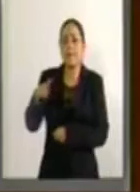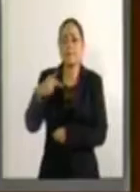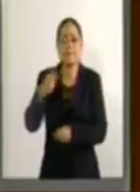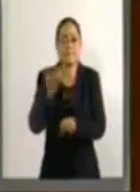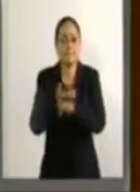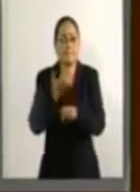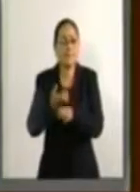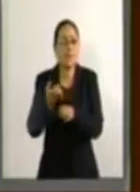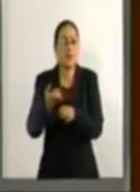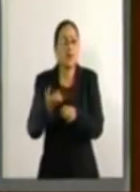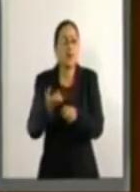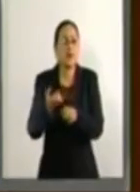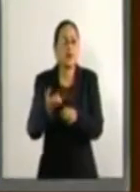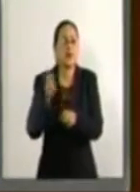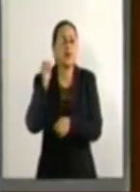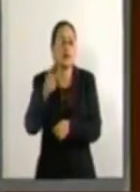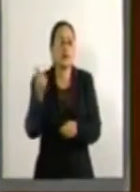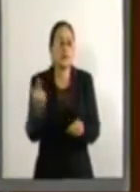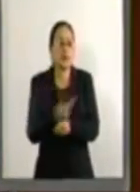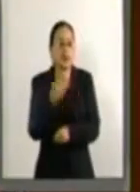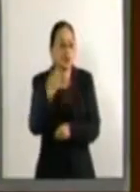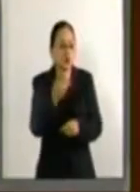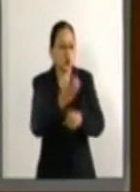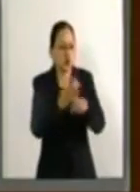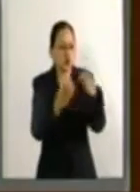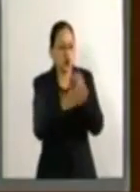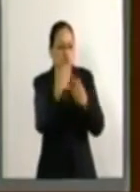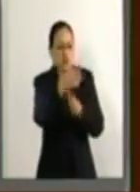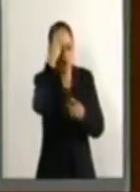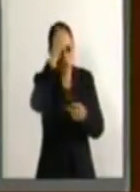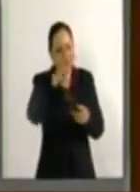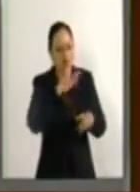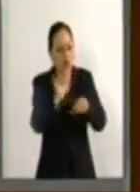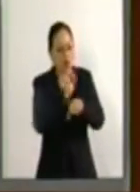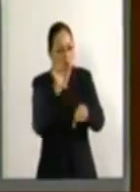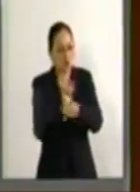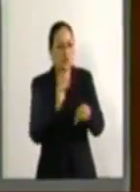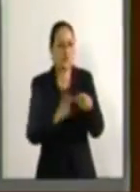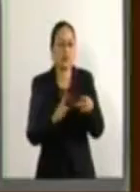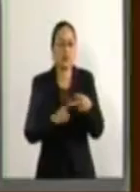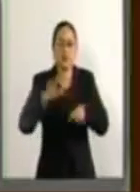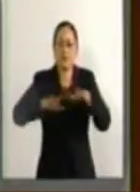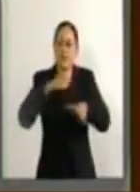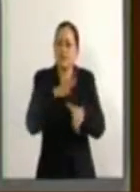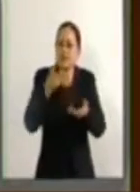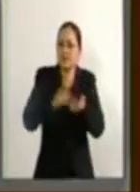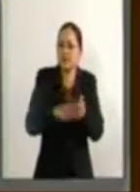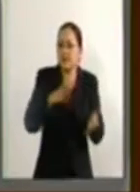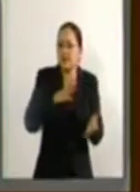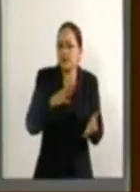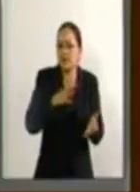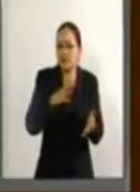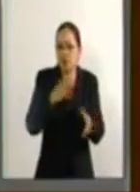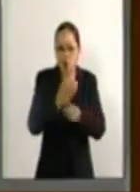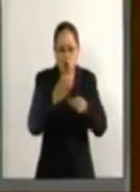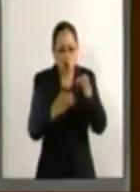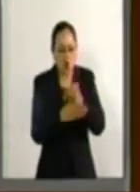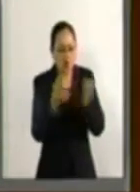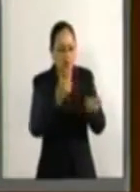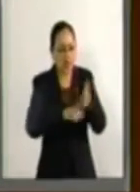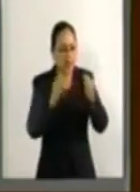¿Y qué pasa con todo su patrimonio? Tiene coches, a veces tiene enseres